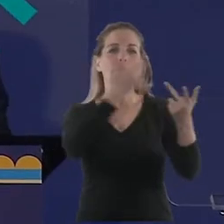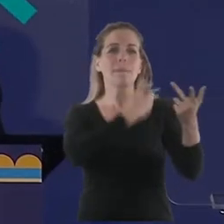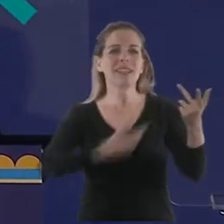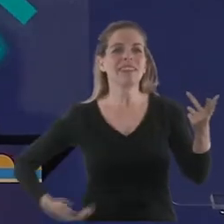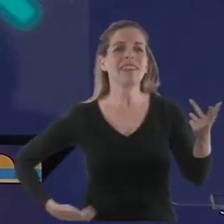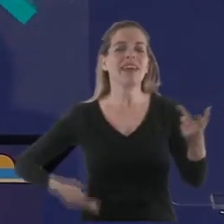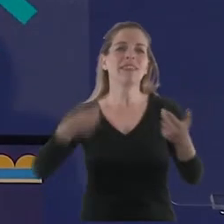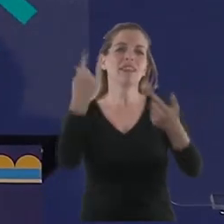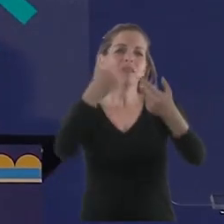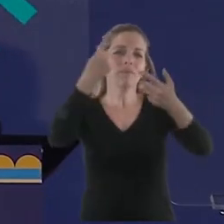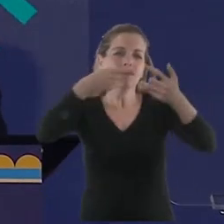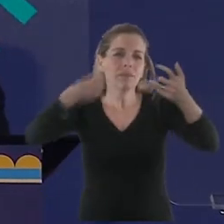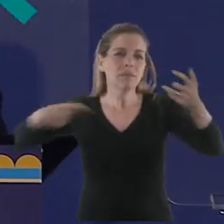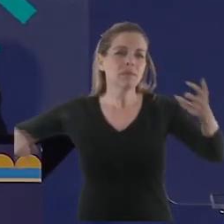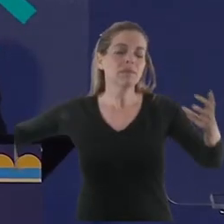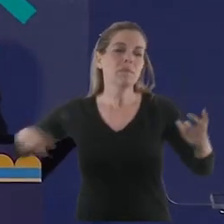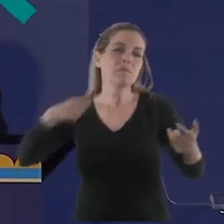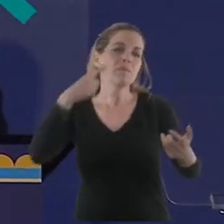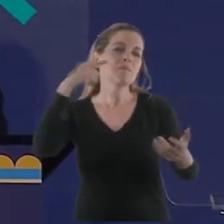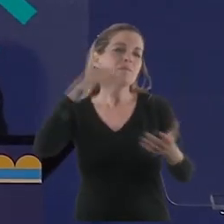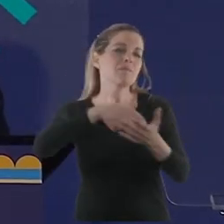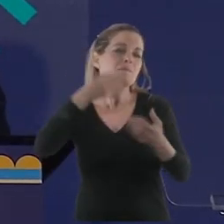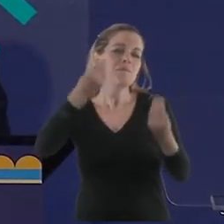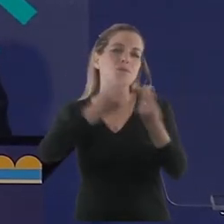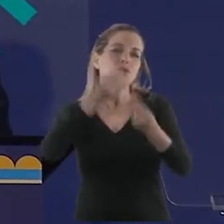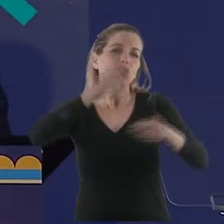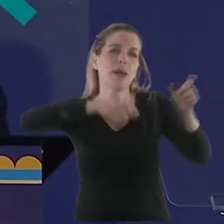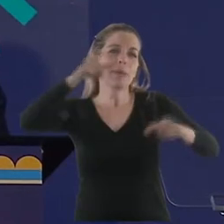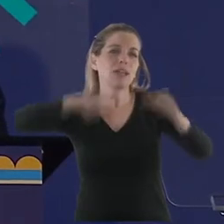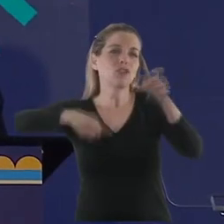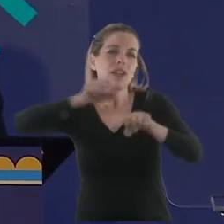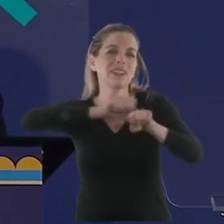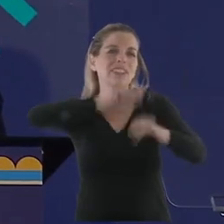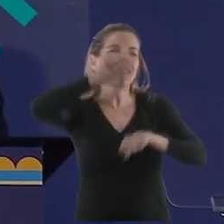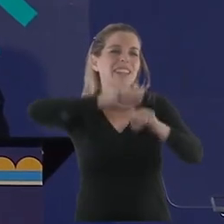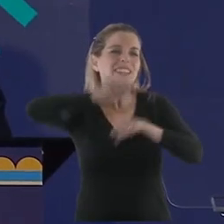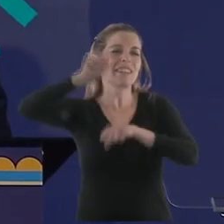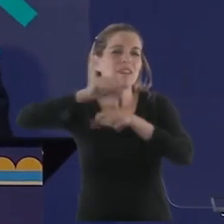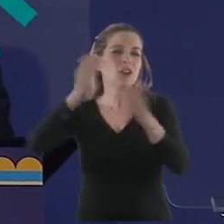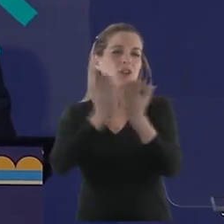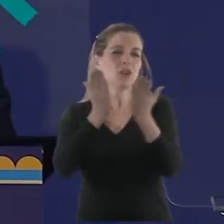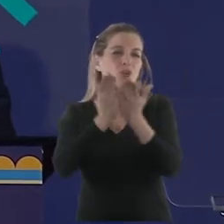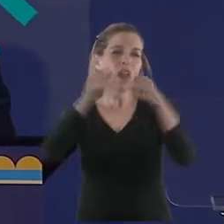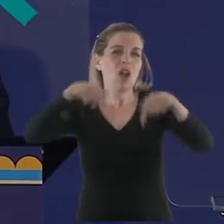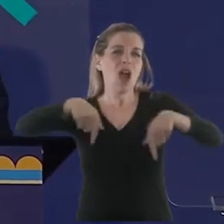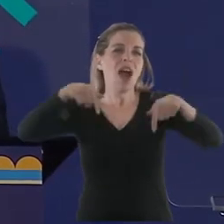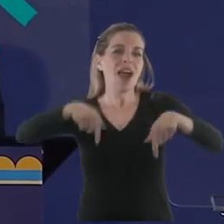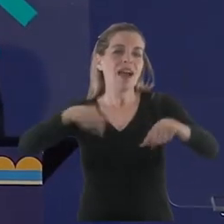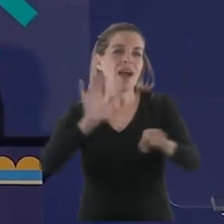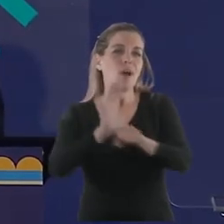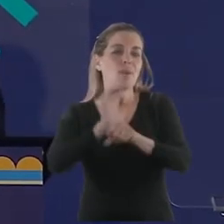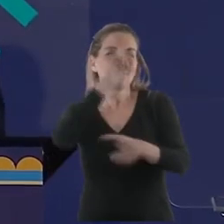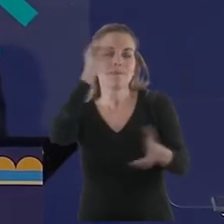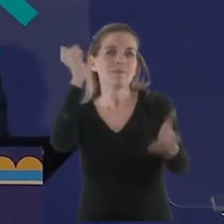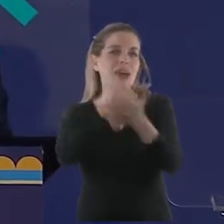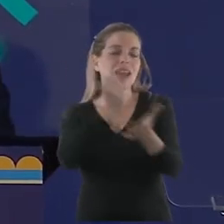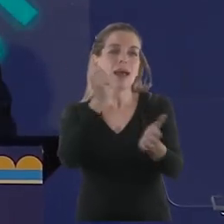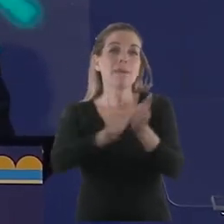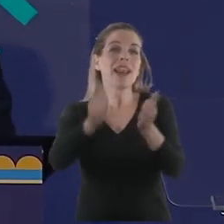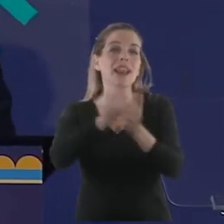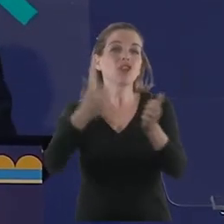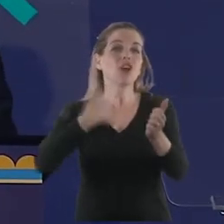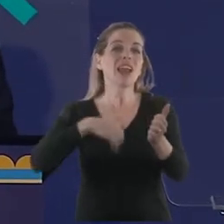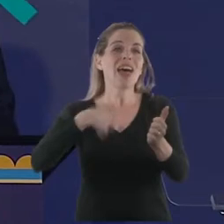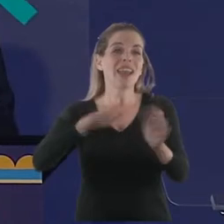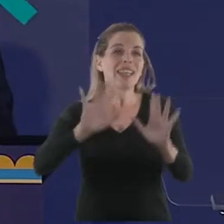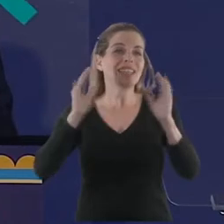artistas, miles y miles de hombres y mujeres que de alguna manera marcaron la historia del país,